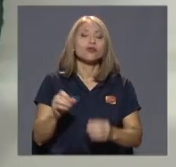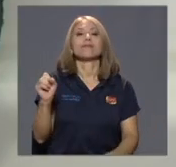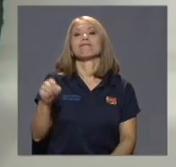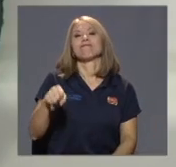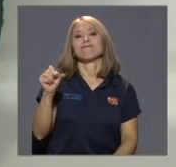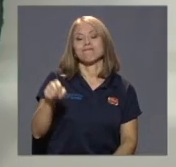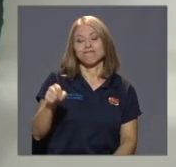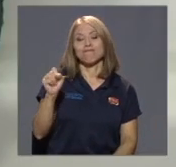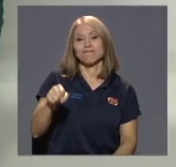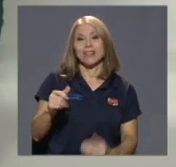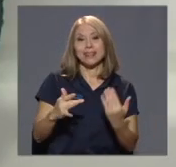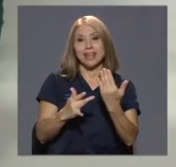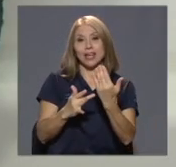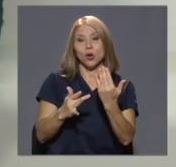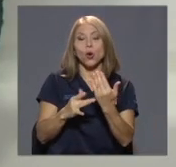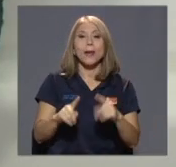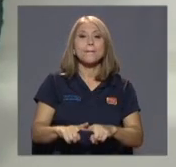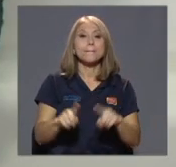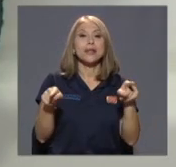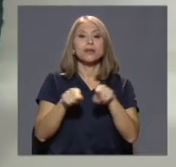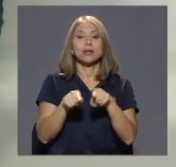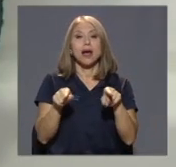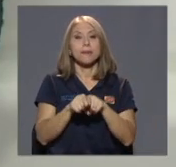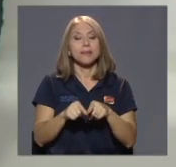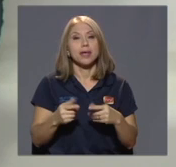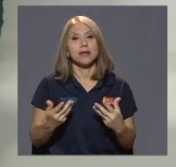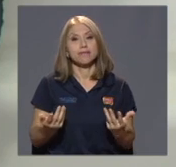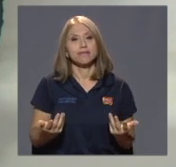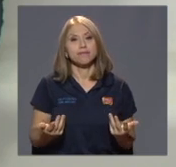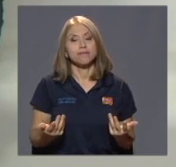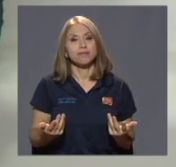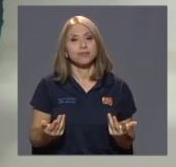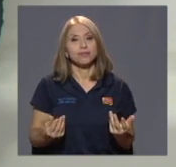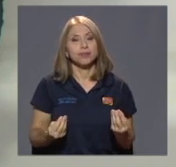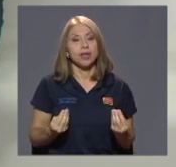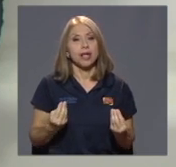también estoy hablando de cómo